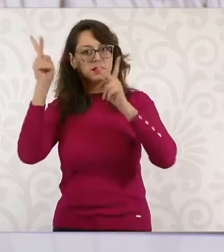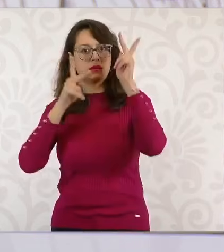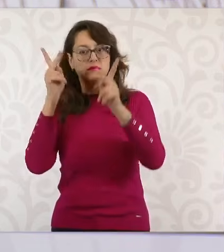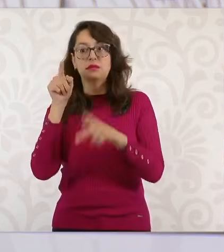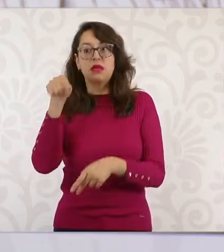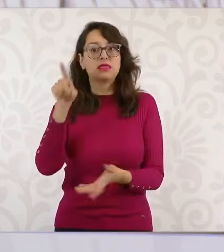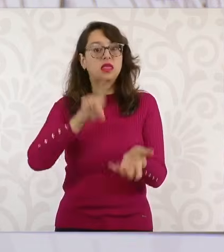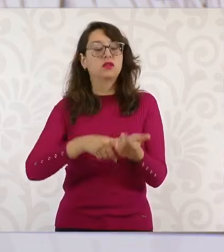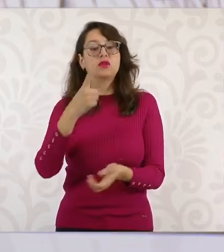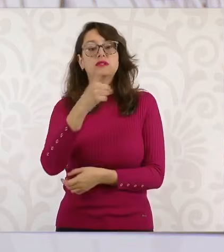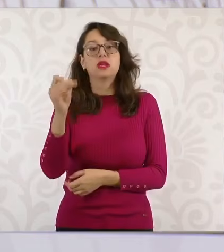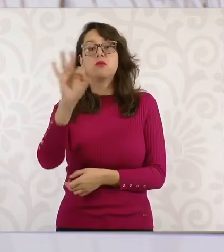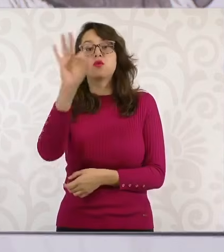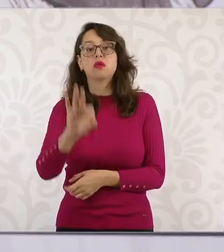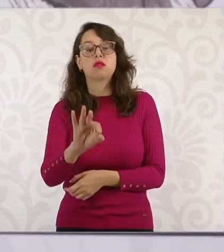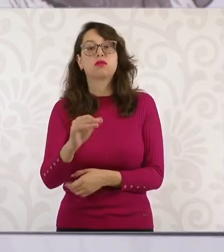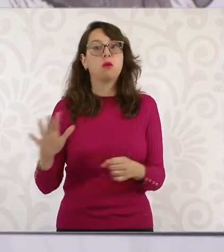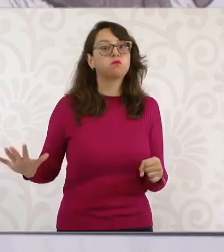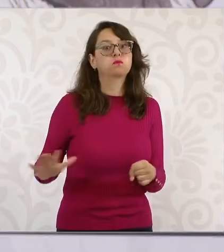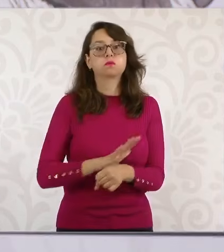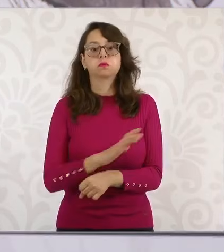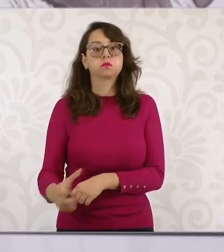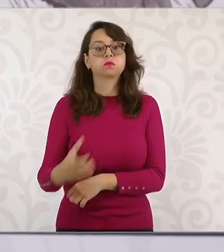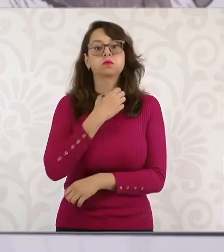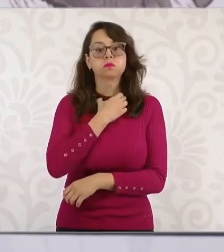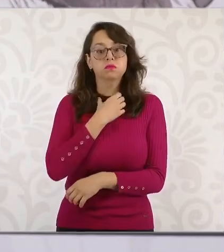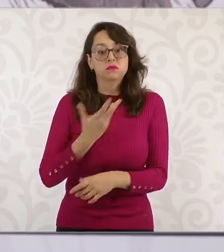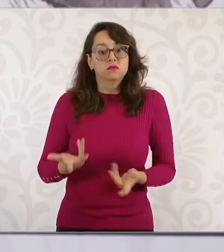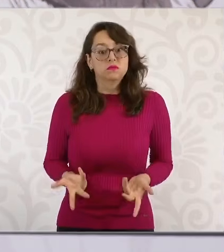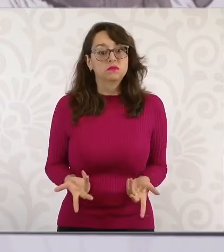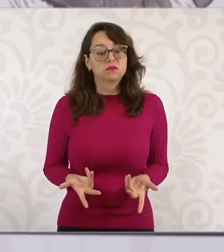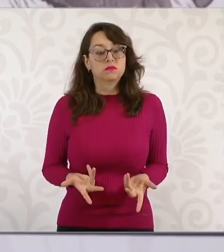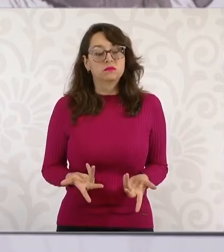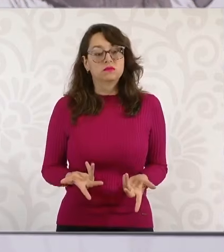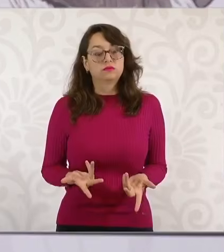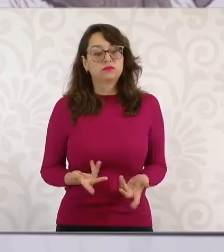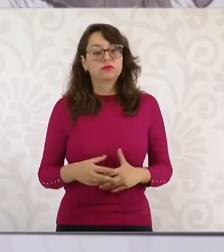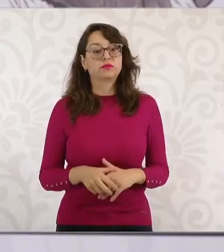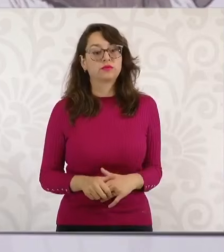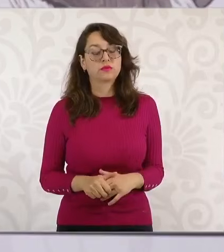y no es temporada alta, mucho turismo extranjero en Mazatlán.